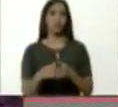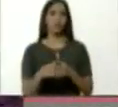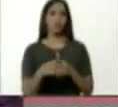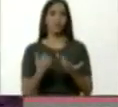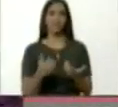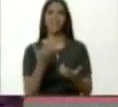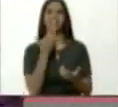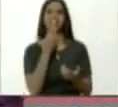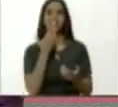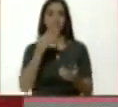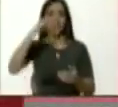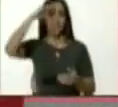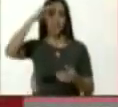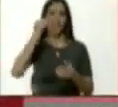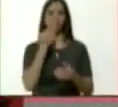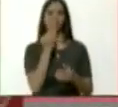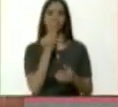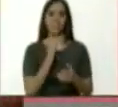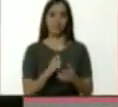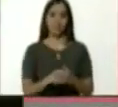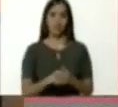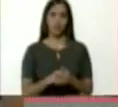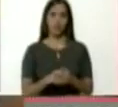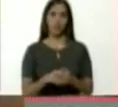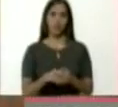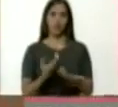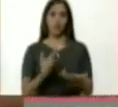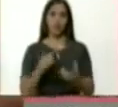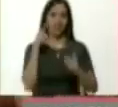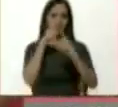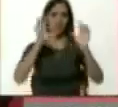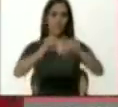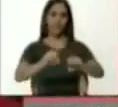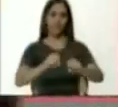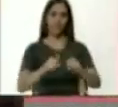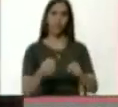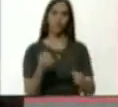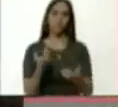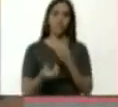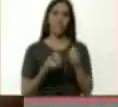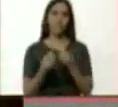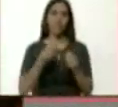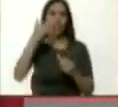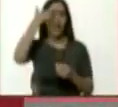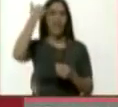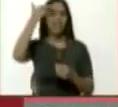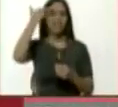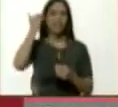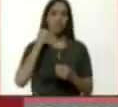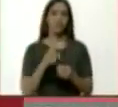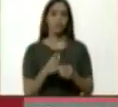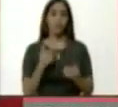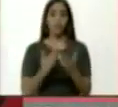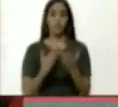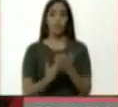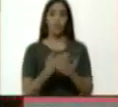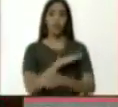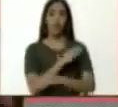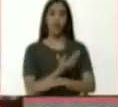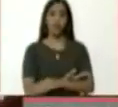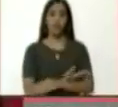Ya estaban los marines ahí mismito. Uh-huh. ¿Y cuál era el propósito? Una invasión. Claro. ¿Qué hicieron en Haití? En Haití plantearon una fuerza